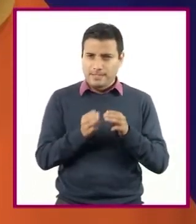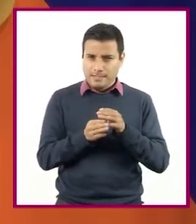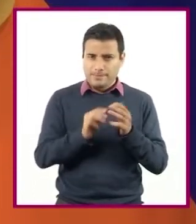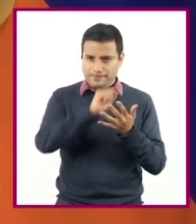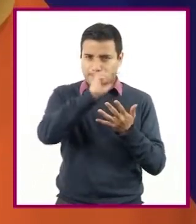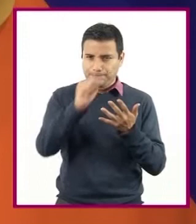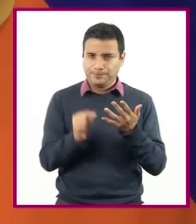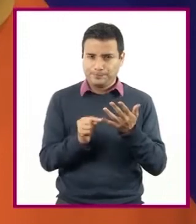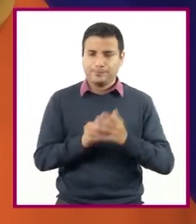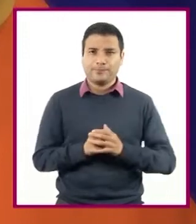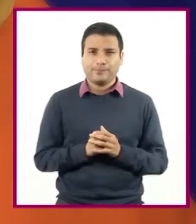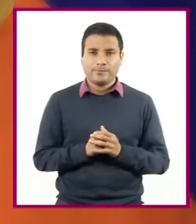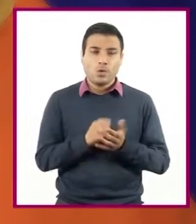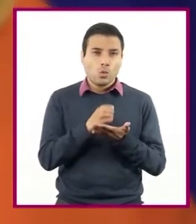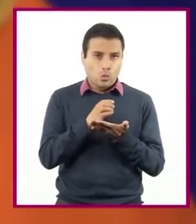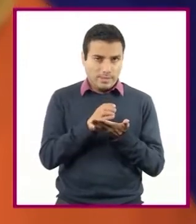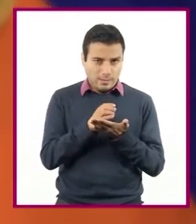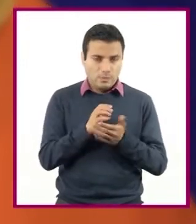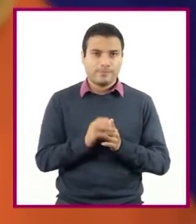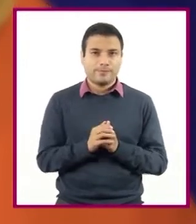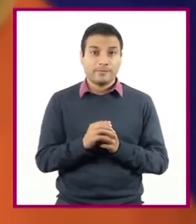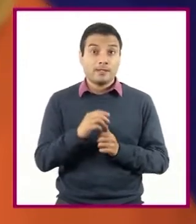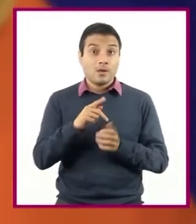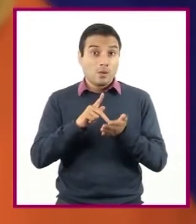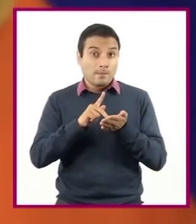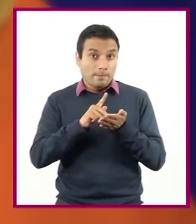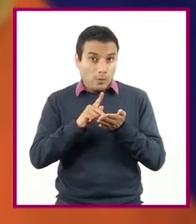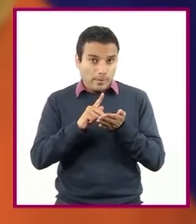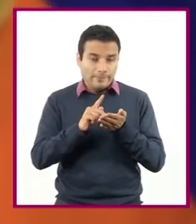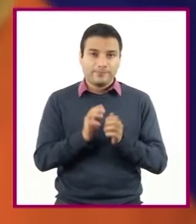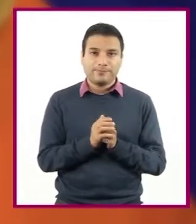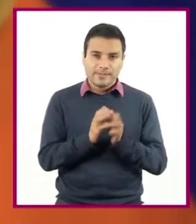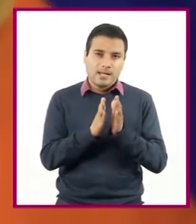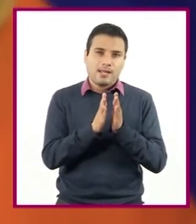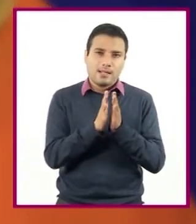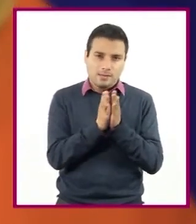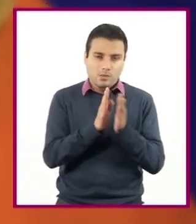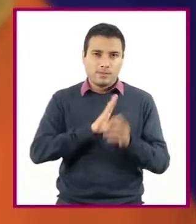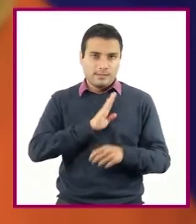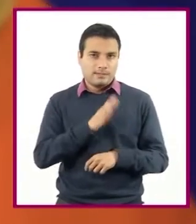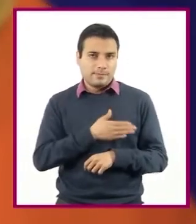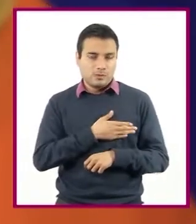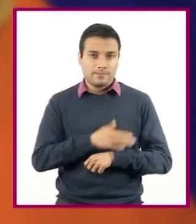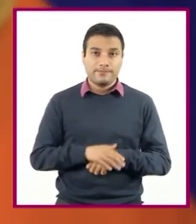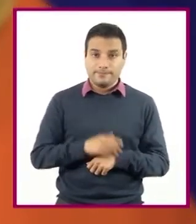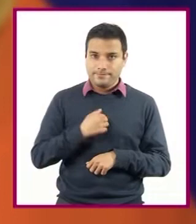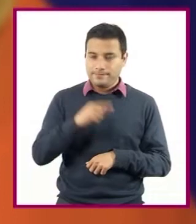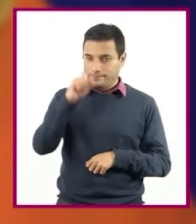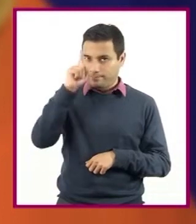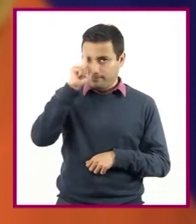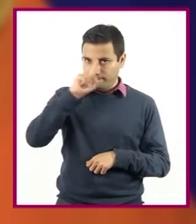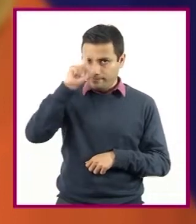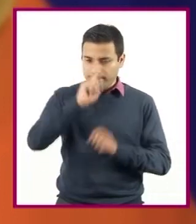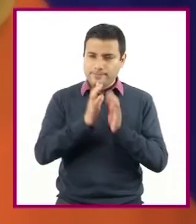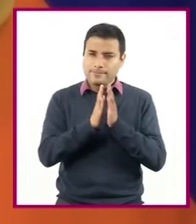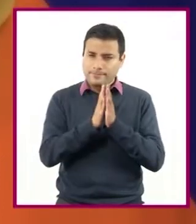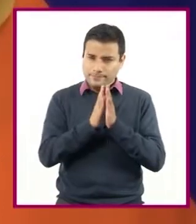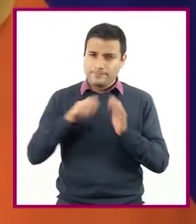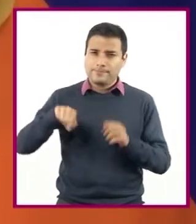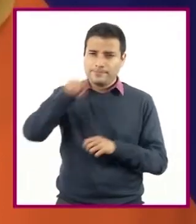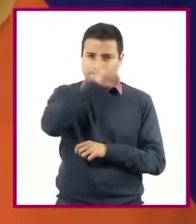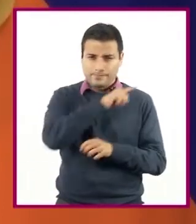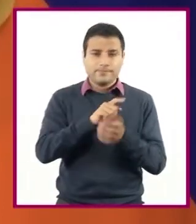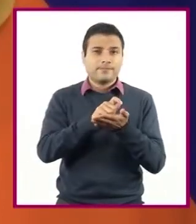a necesitar. Su cuaderno, bolígrafo y libro de texto. Les sugerimos que en la medida de lo posible